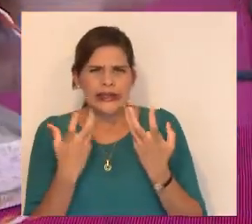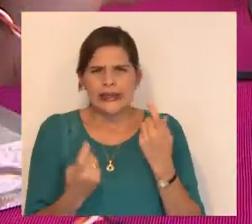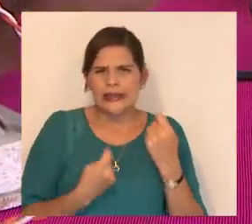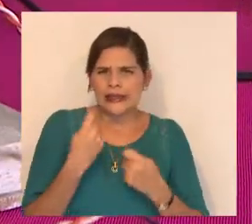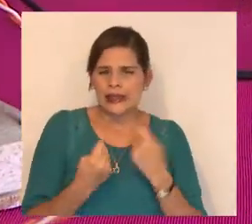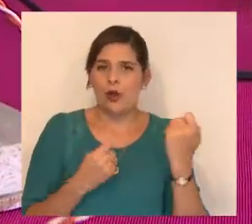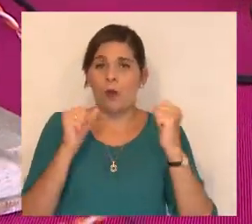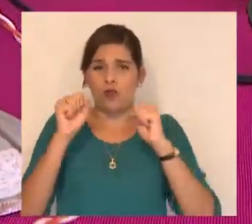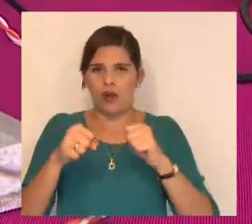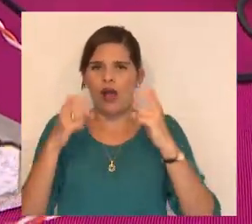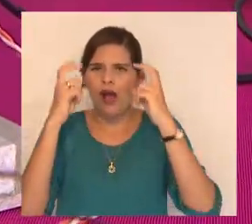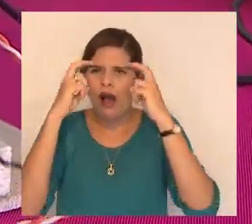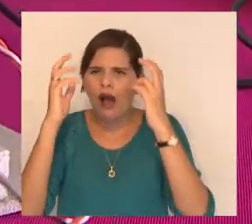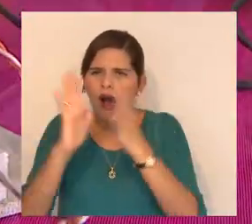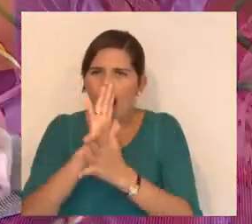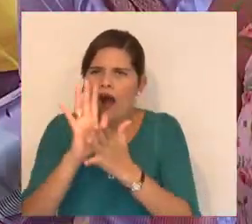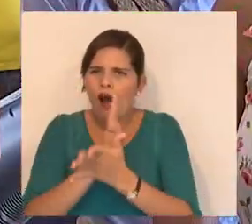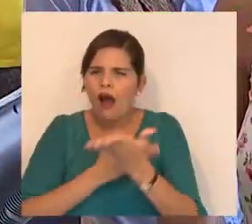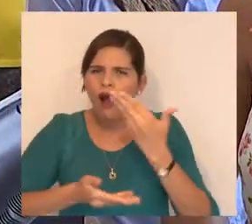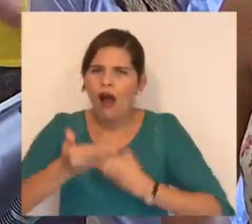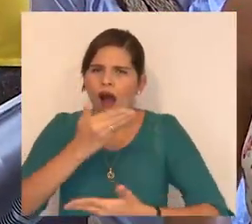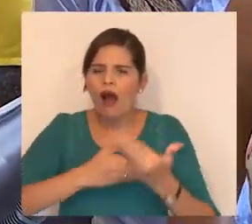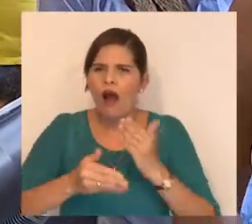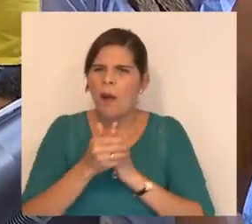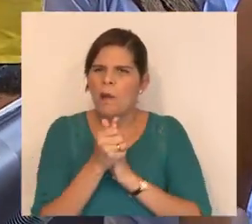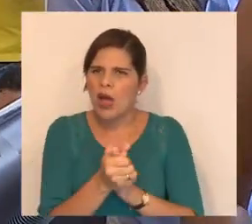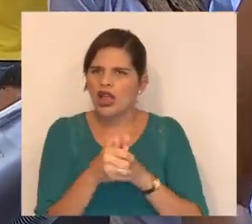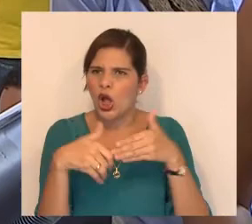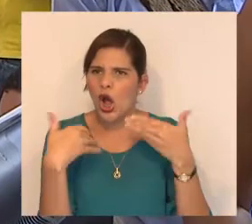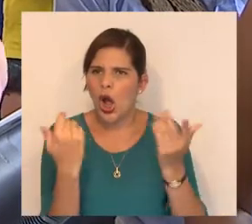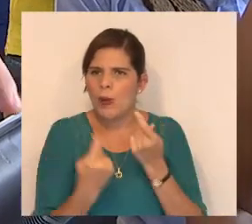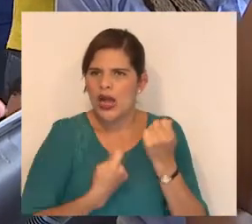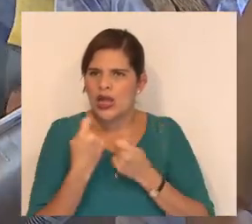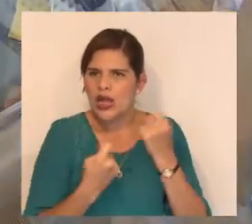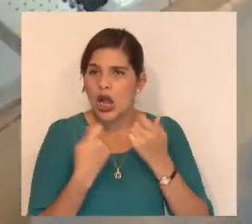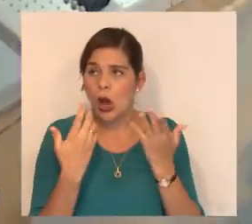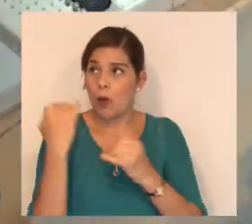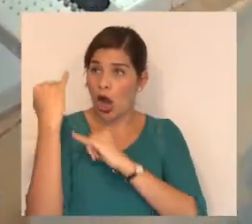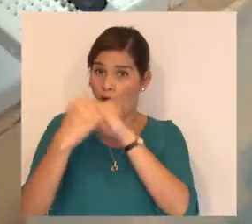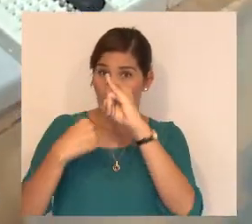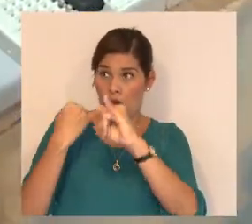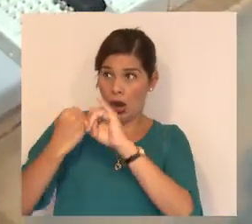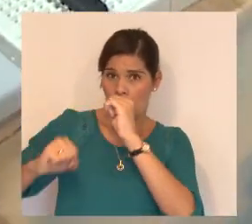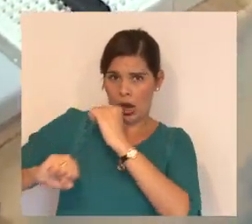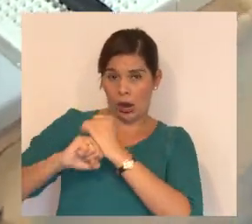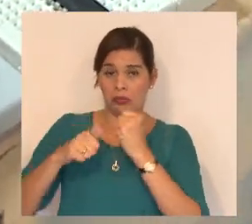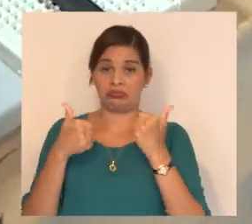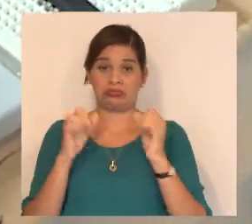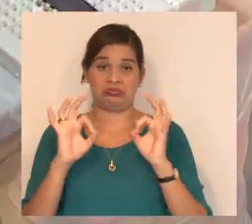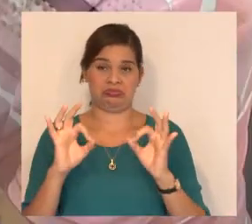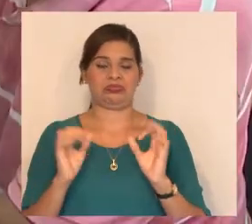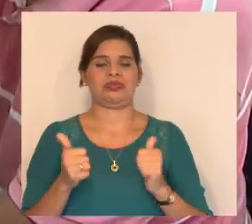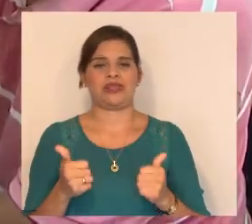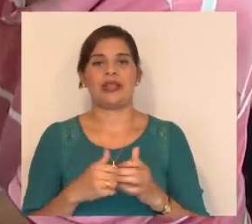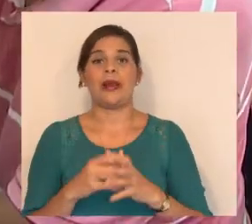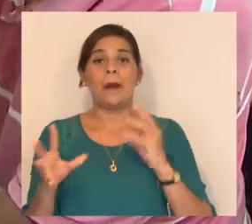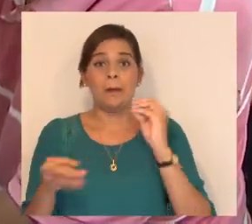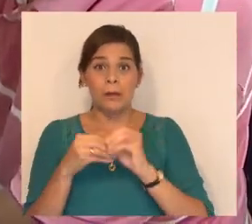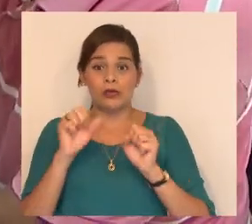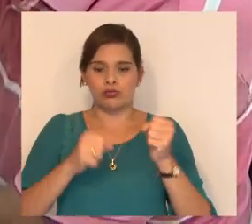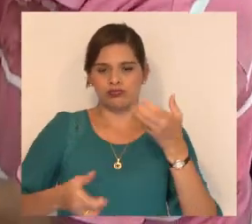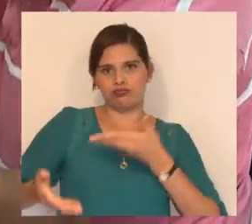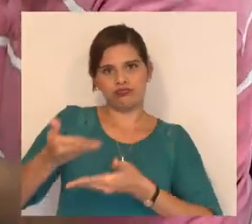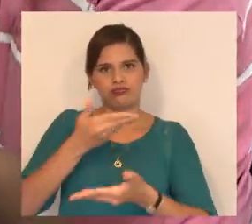y sostenible. Asimismo, los emprendedores tendrán acceso a cápsulas de conocimiento, retroalimentación y metodologías